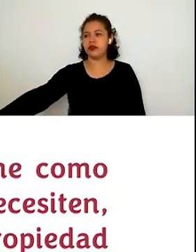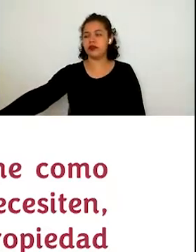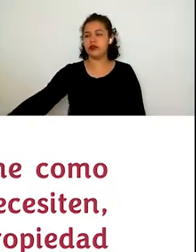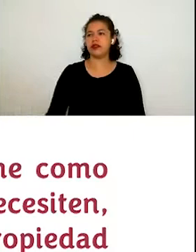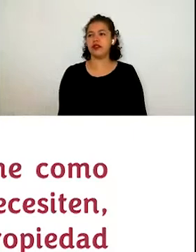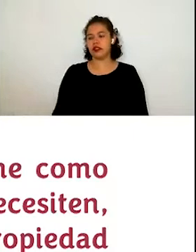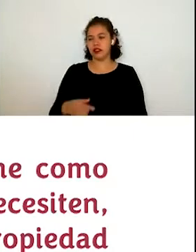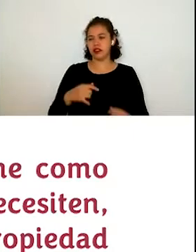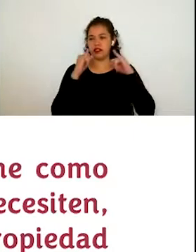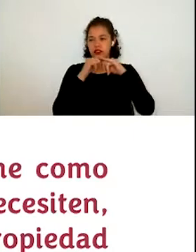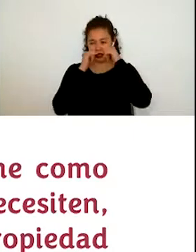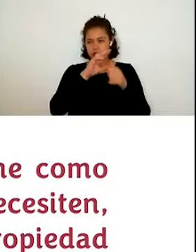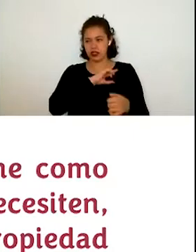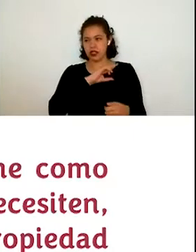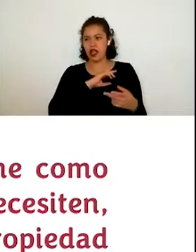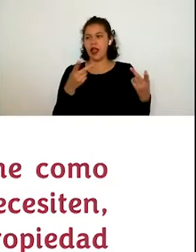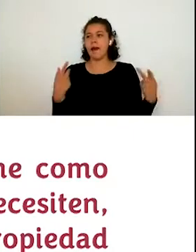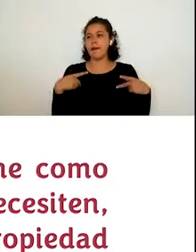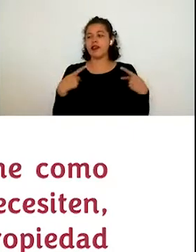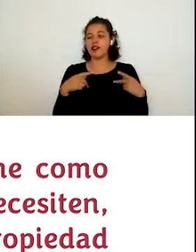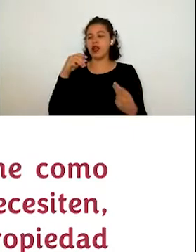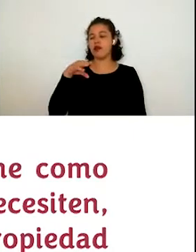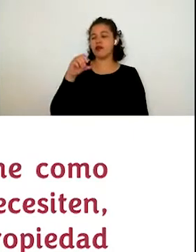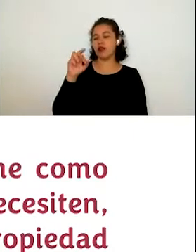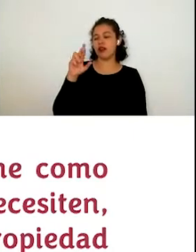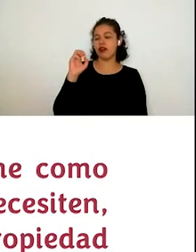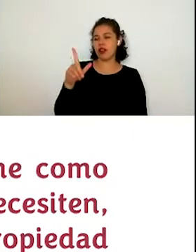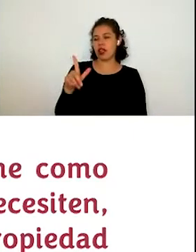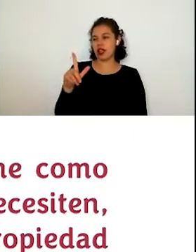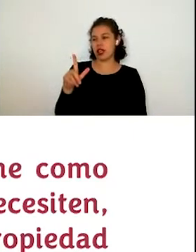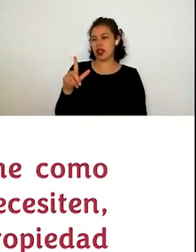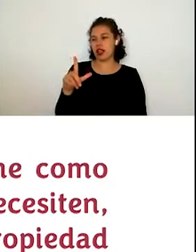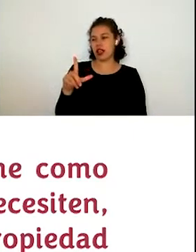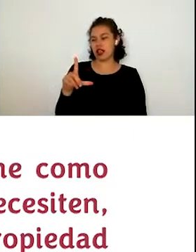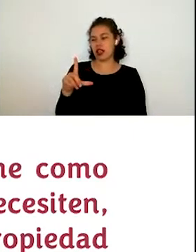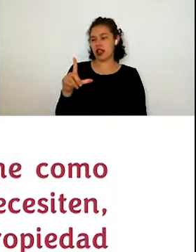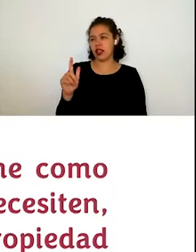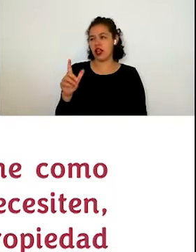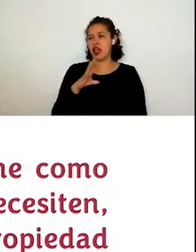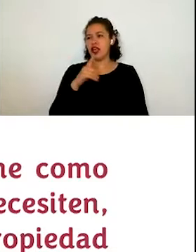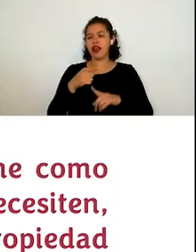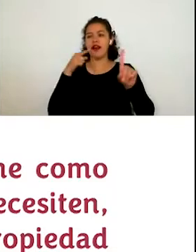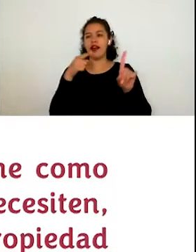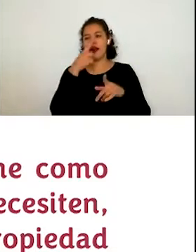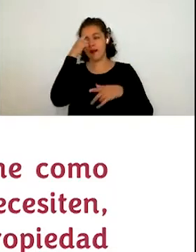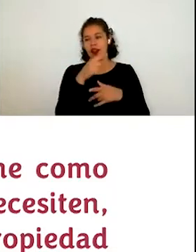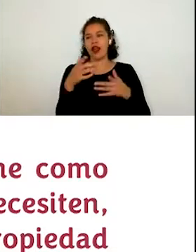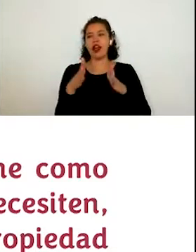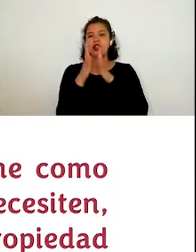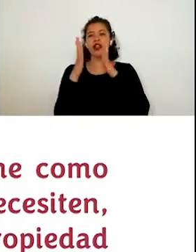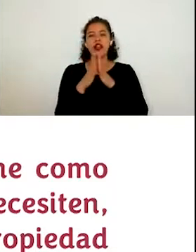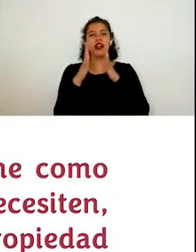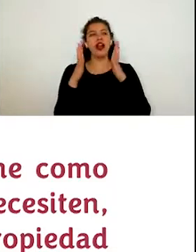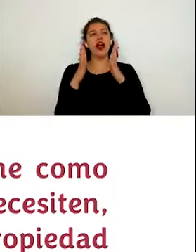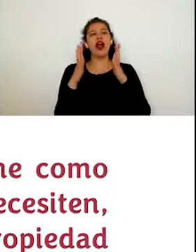como una persona moral que tiene como finalidad principal ejecutar actos de asistencia social a